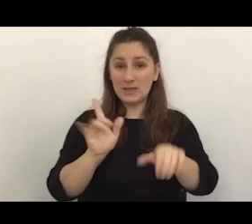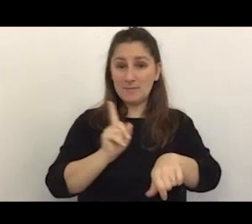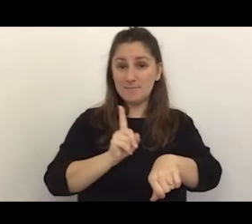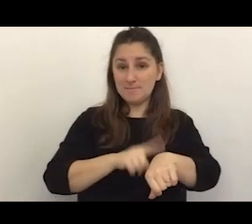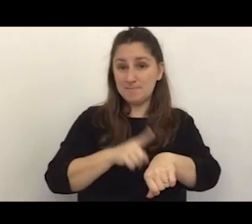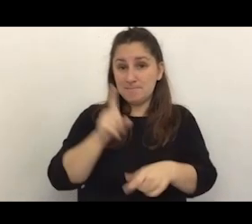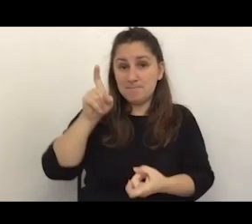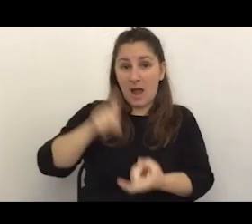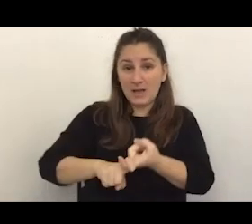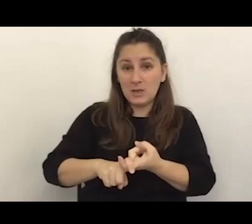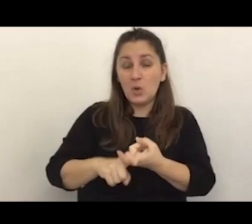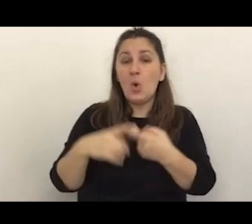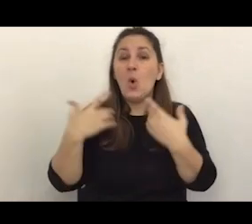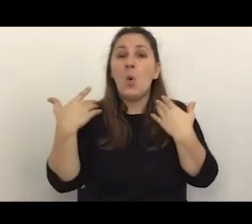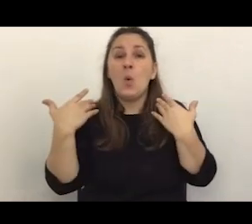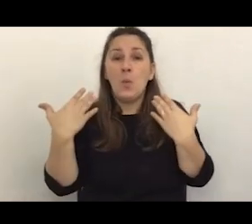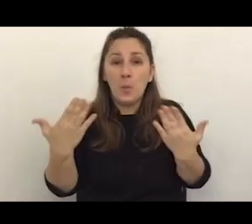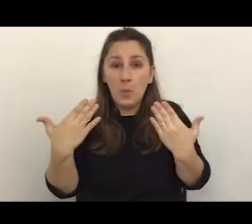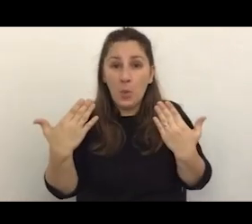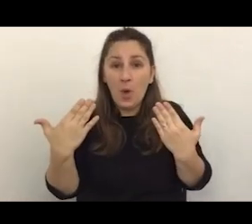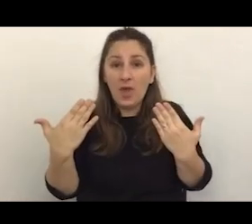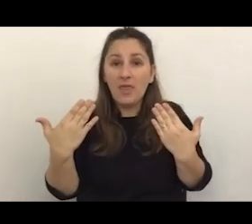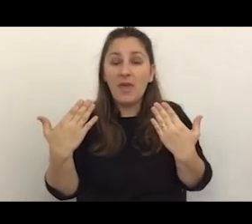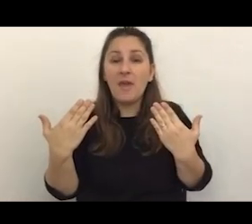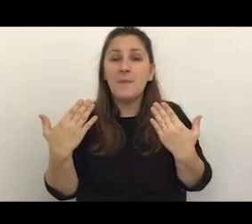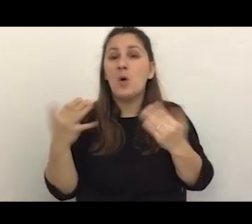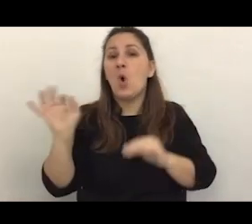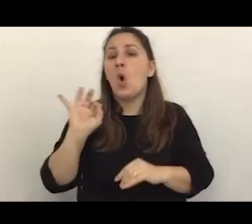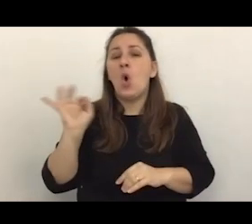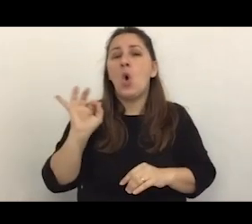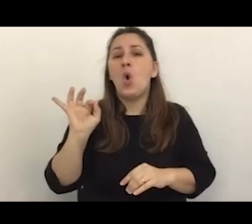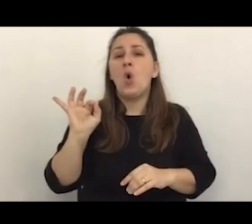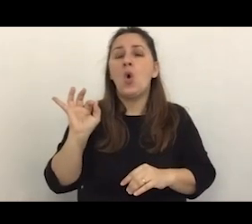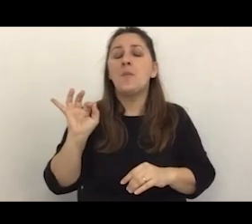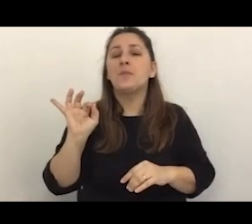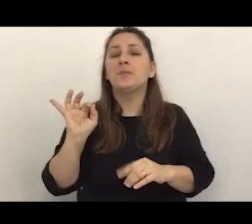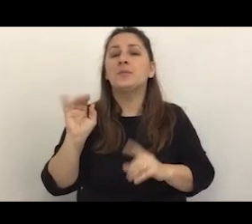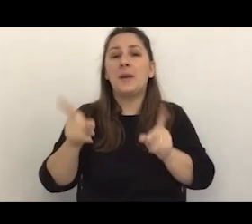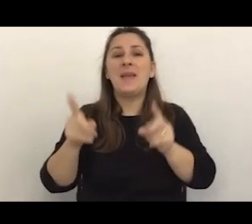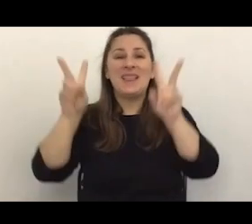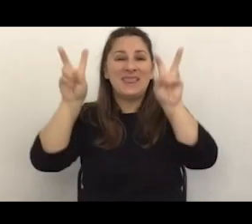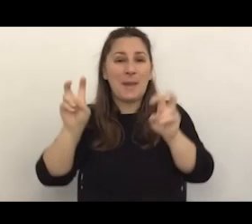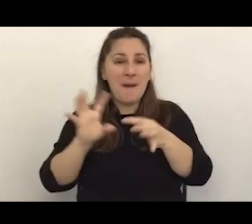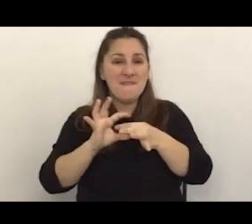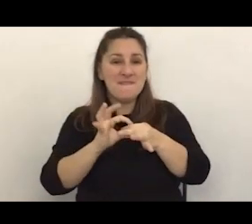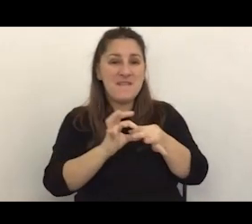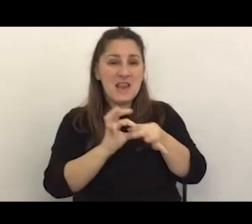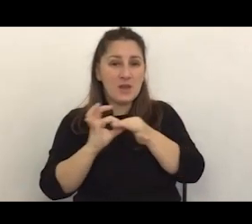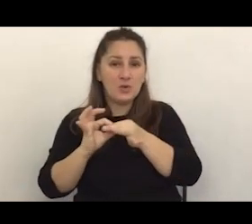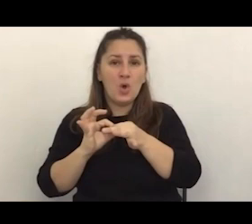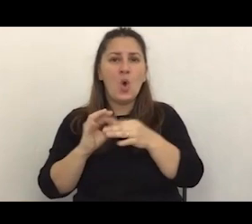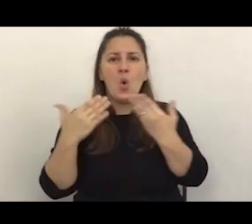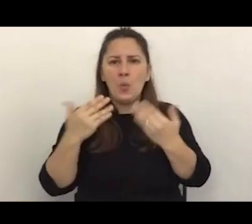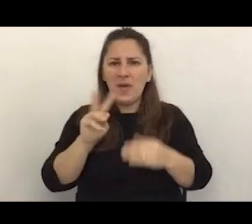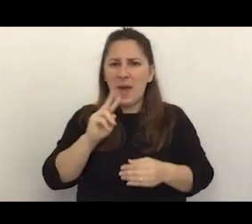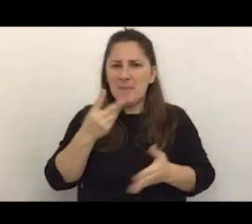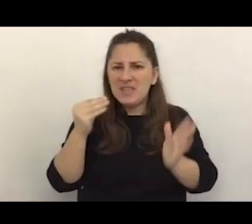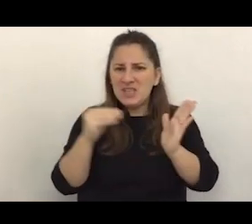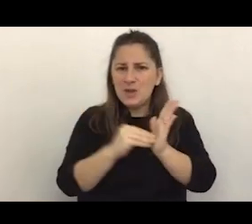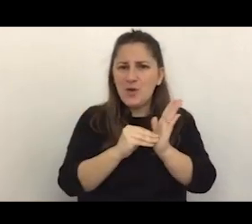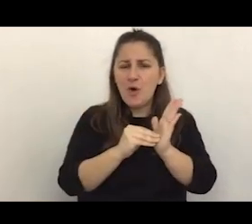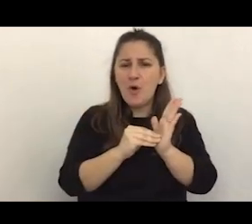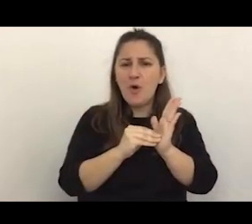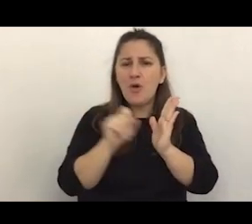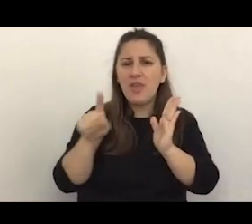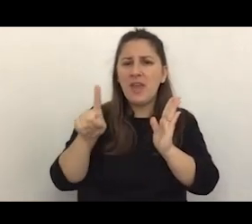eso claro, un método sustituto, o además, como es el tema de la afiliación, si puede llevar el apellido o no de la